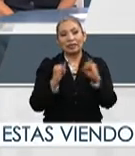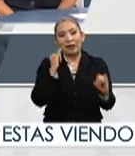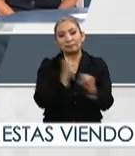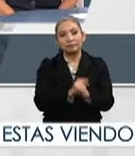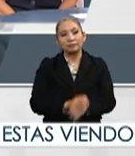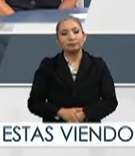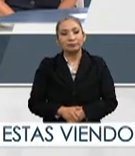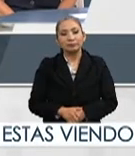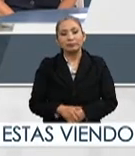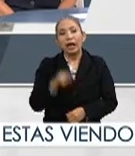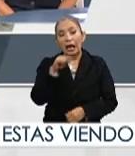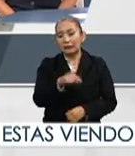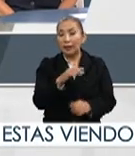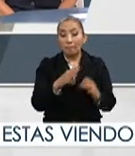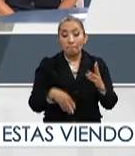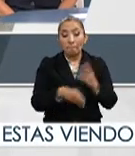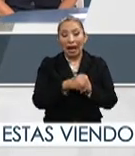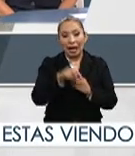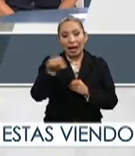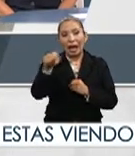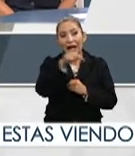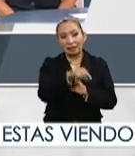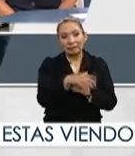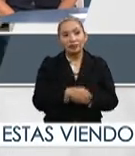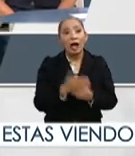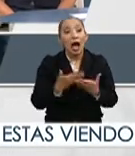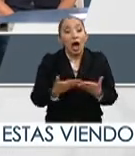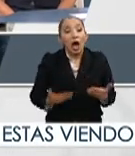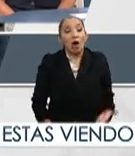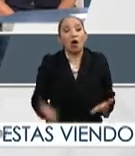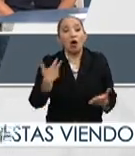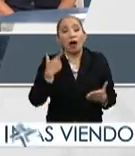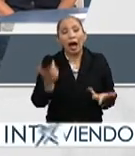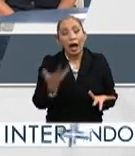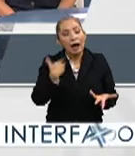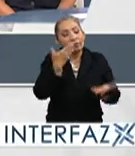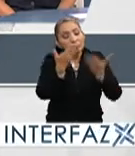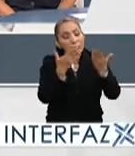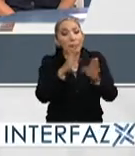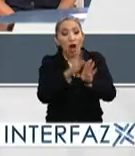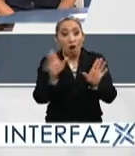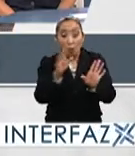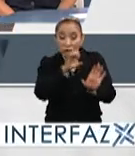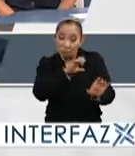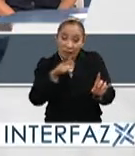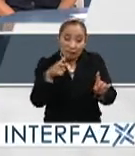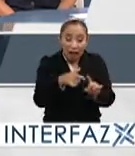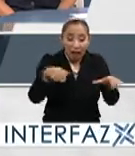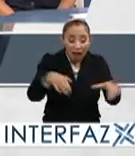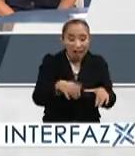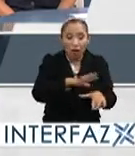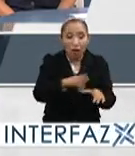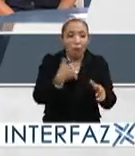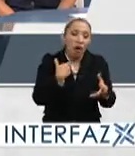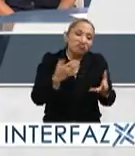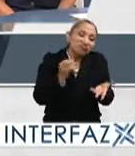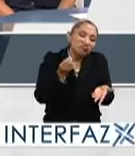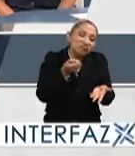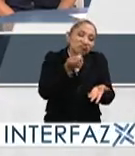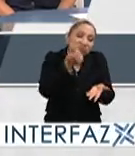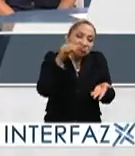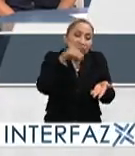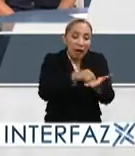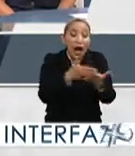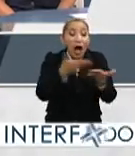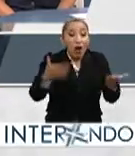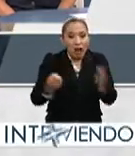internacional, que va a ser un plus que van a tener. Hoy en día lo reciben, pero no como un módulo especial. En esta licenciatura va a